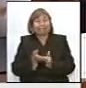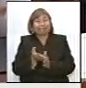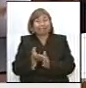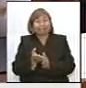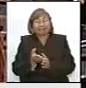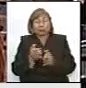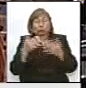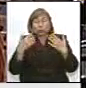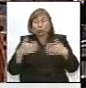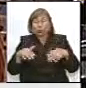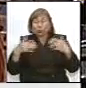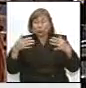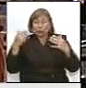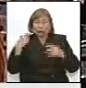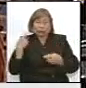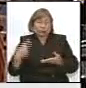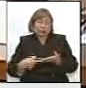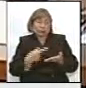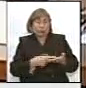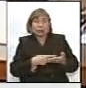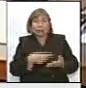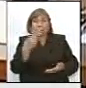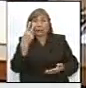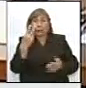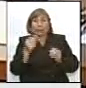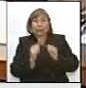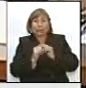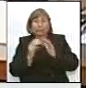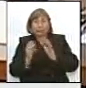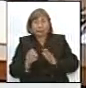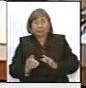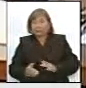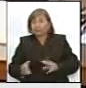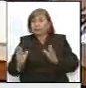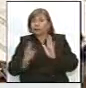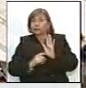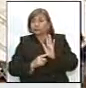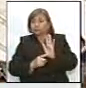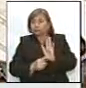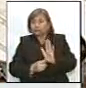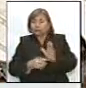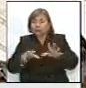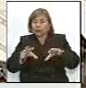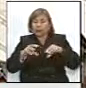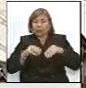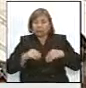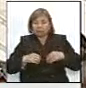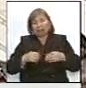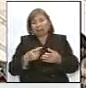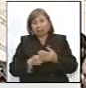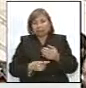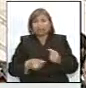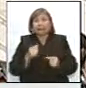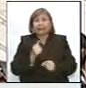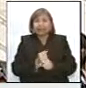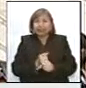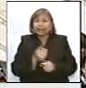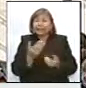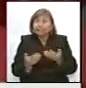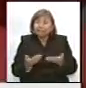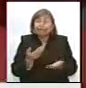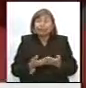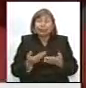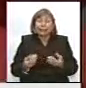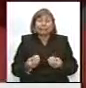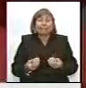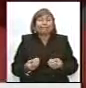un extenso debate que se prolongó por 2 días, la representación nacional aprobó la cuestión de confianza que planteó el